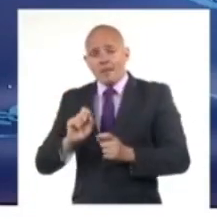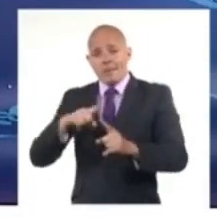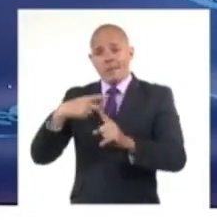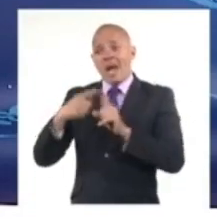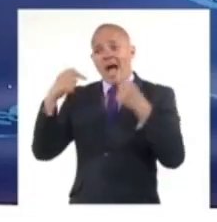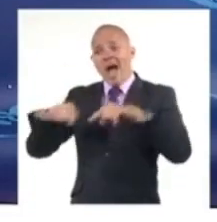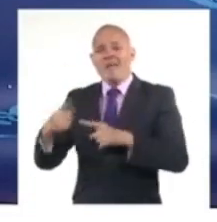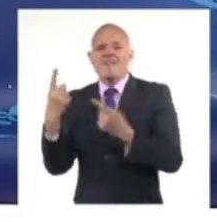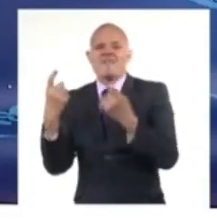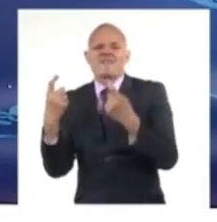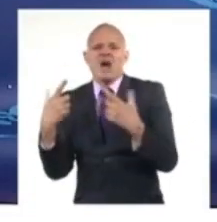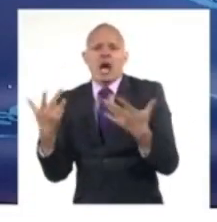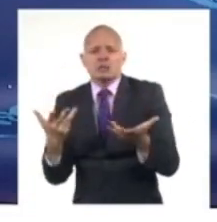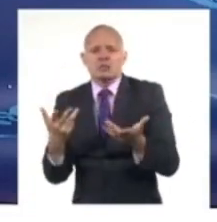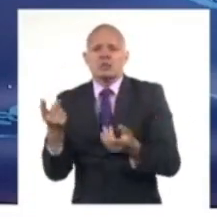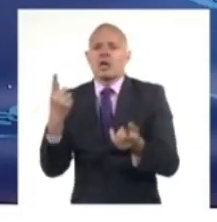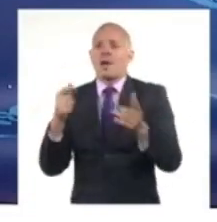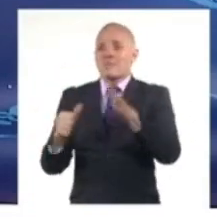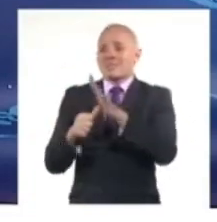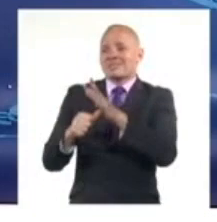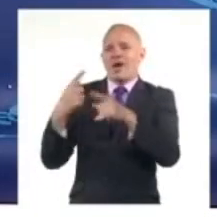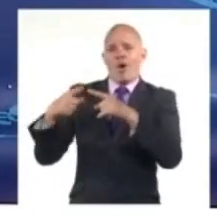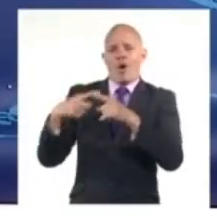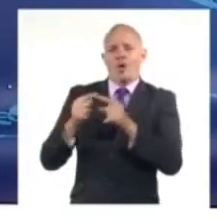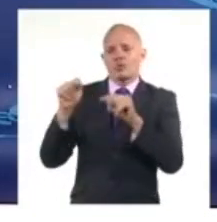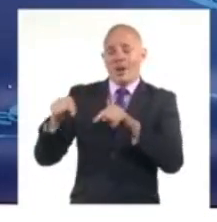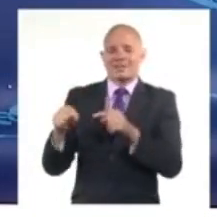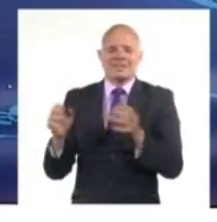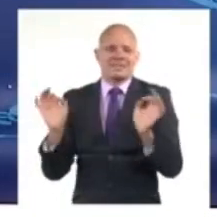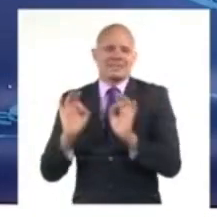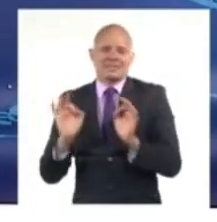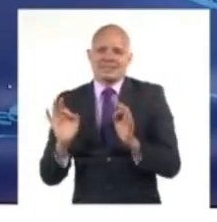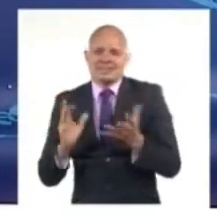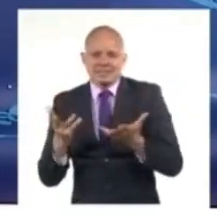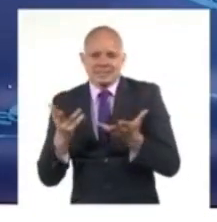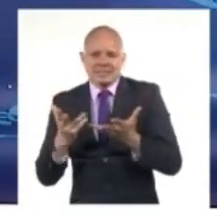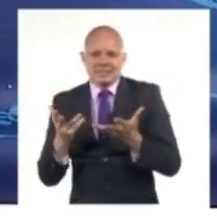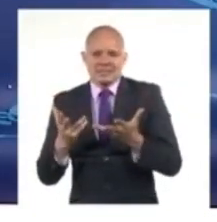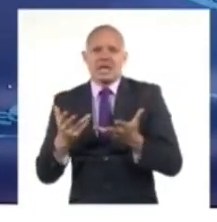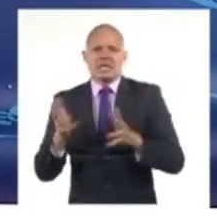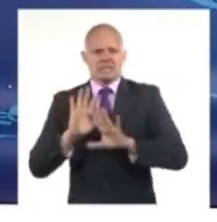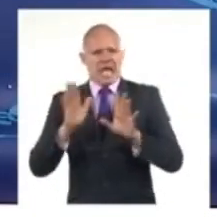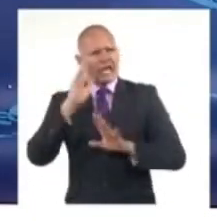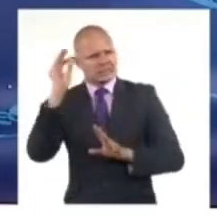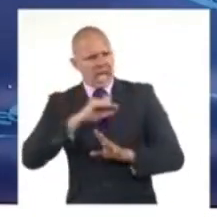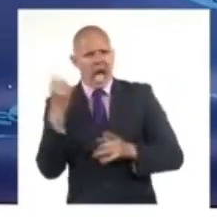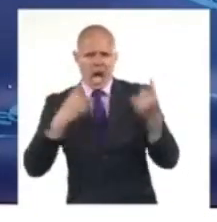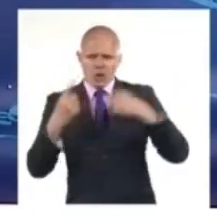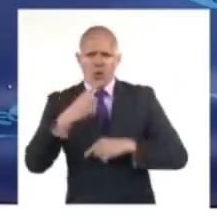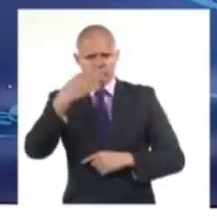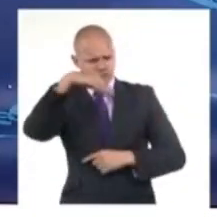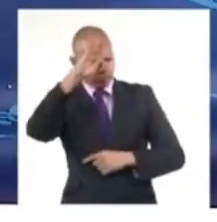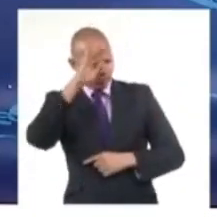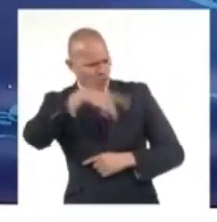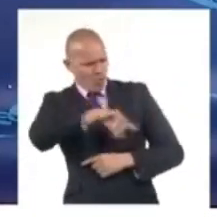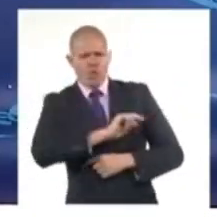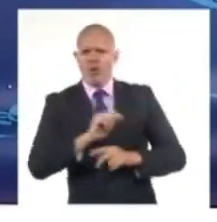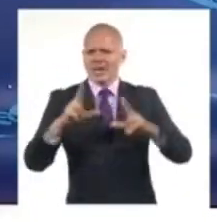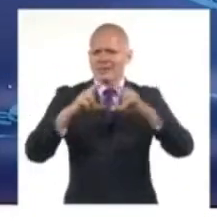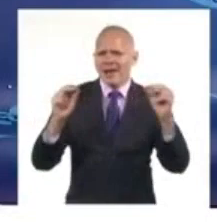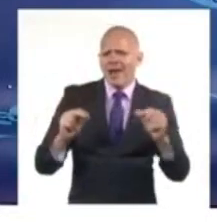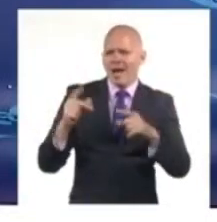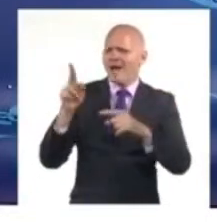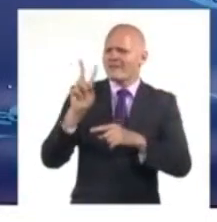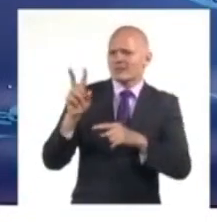fundamentales que tienen enorme autoridad política, moral y reconocimiento de sus pueblos y del mundo. Tenemos plena confianza